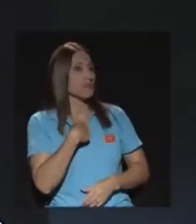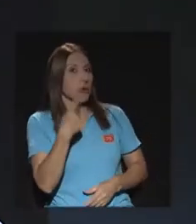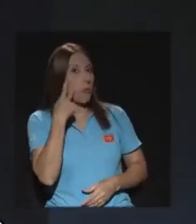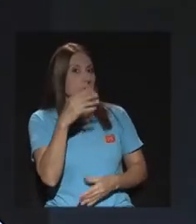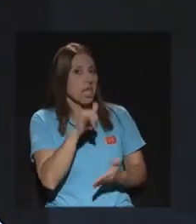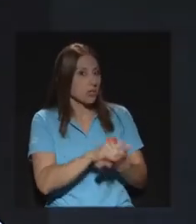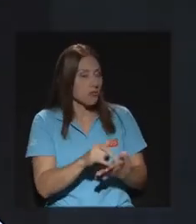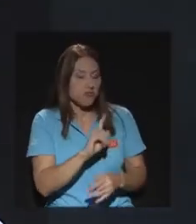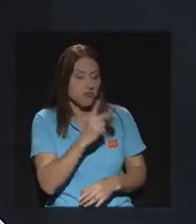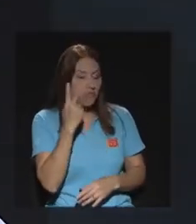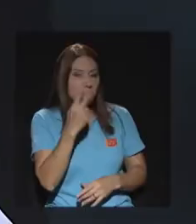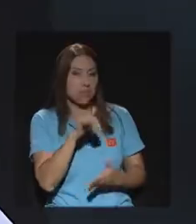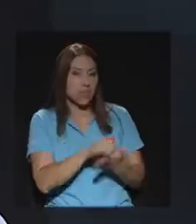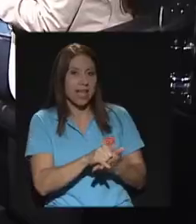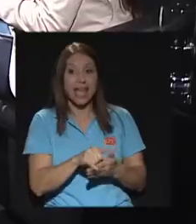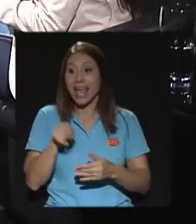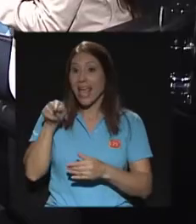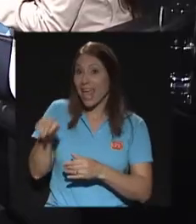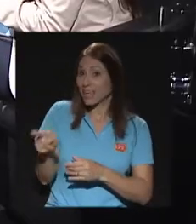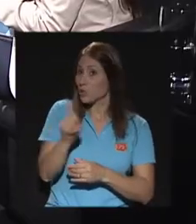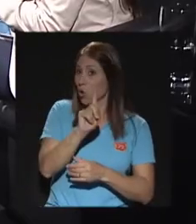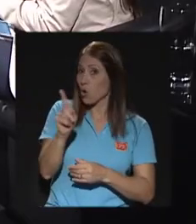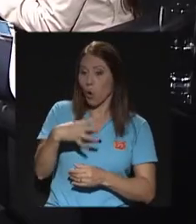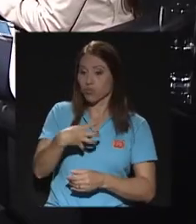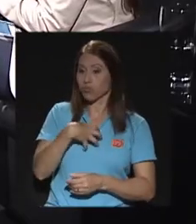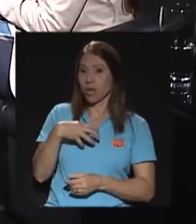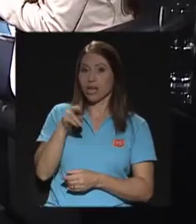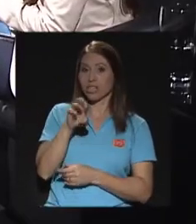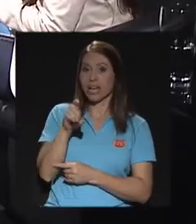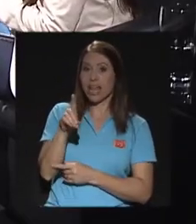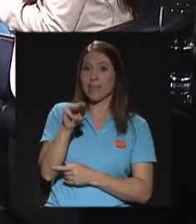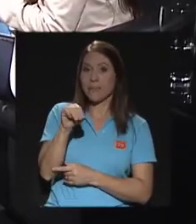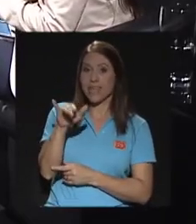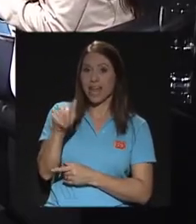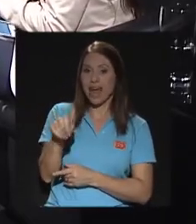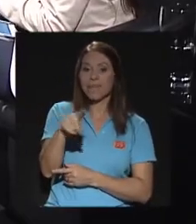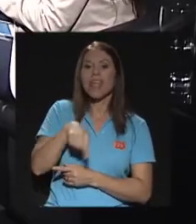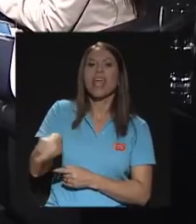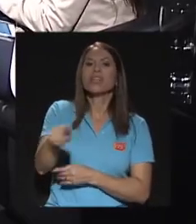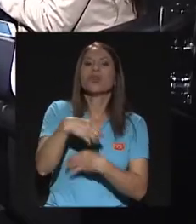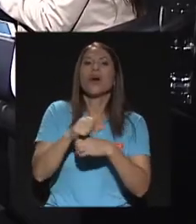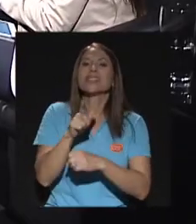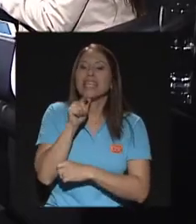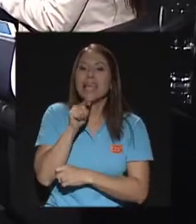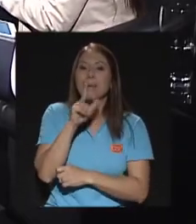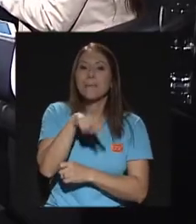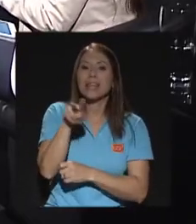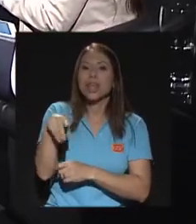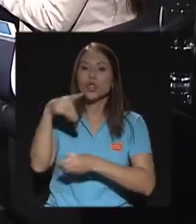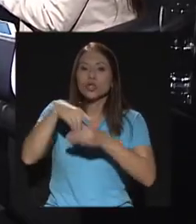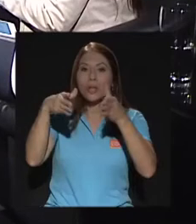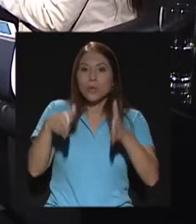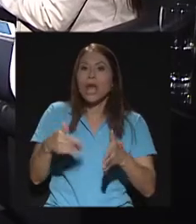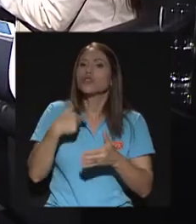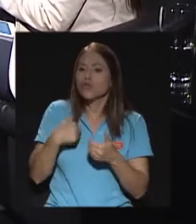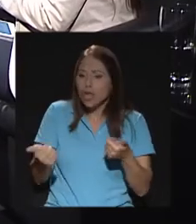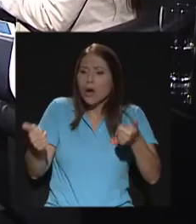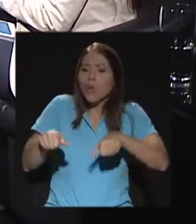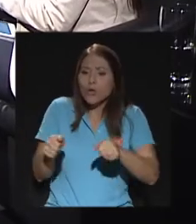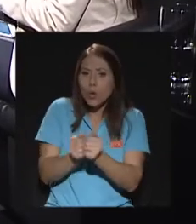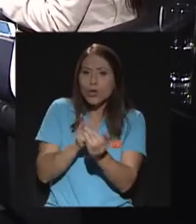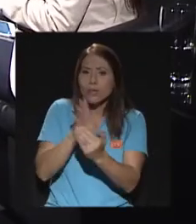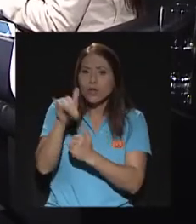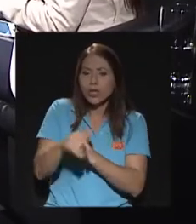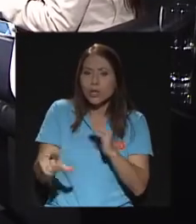Ese proyecto de ley no es de la Red Mica, es de 22 diputados y diputadas. Yo estoy bastante de acuerdo con ese proyecto de ley. Sí, pero eso